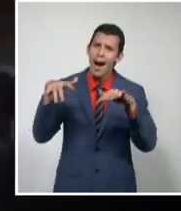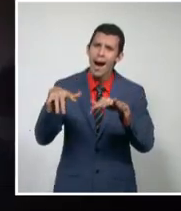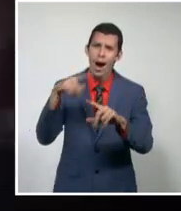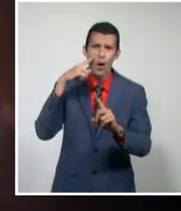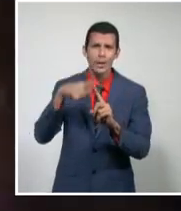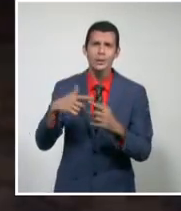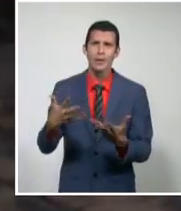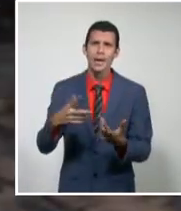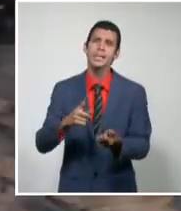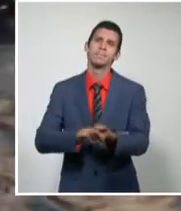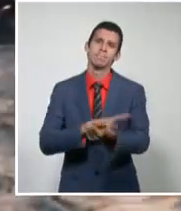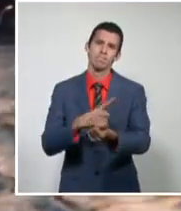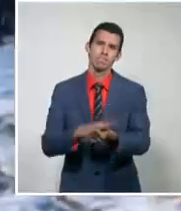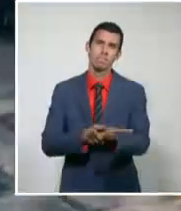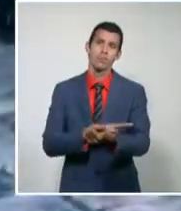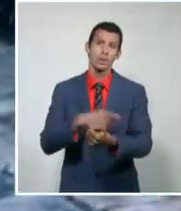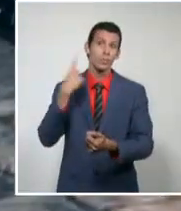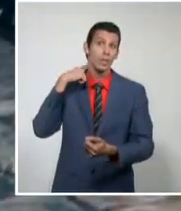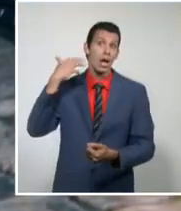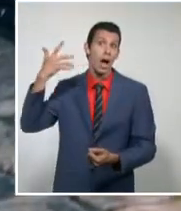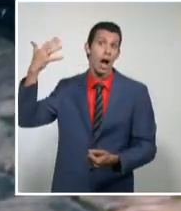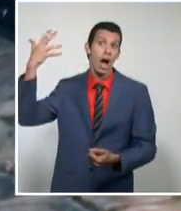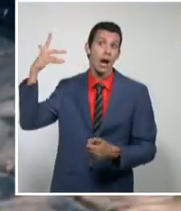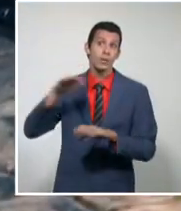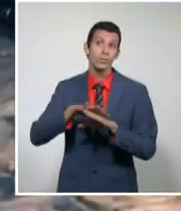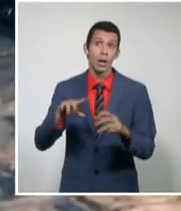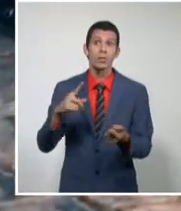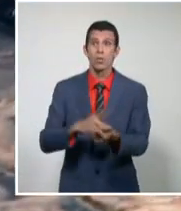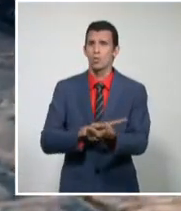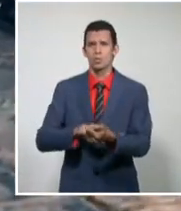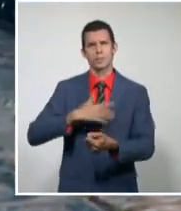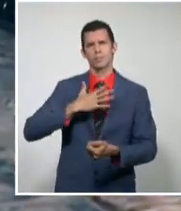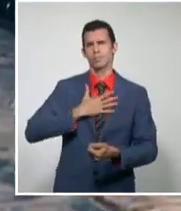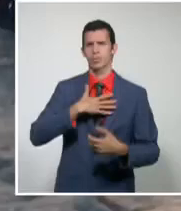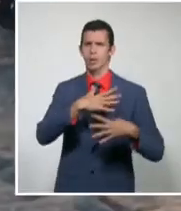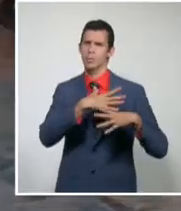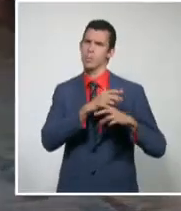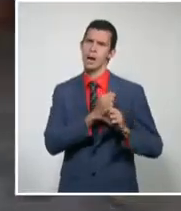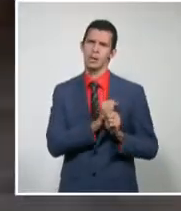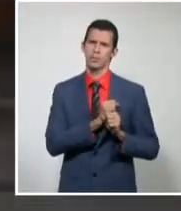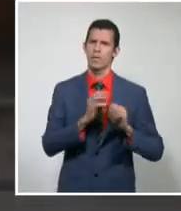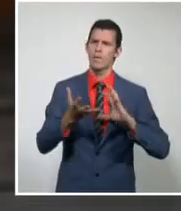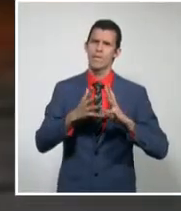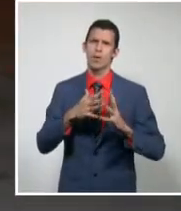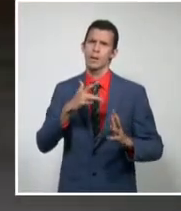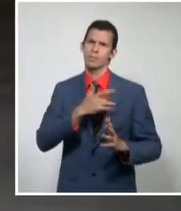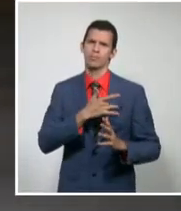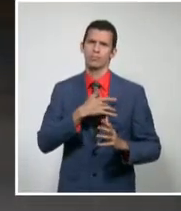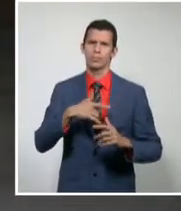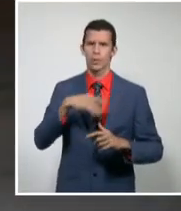rito de varios siglos convertido ya en patrimonio cultural de la nación